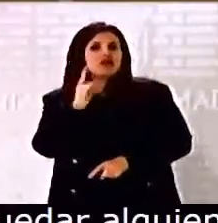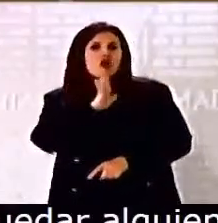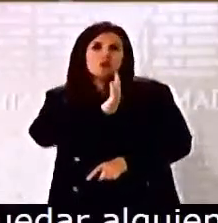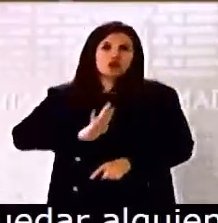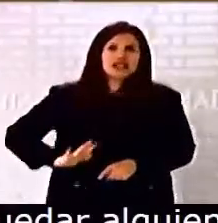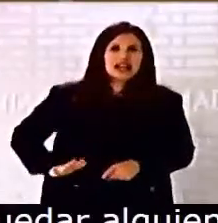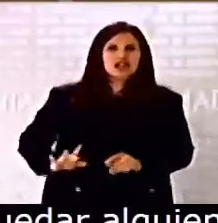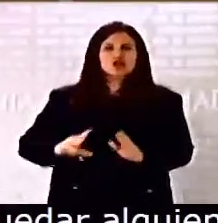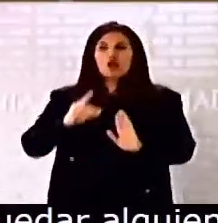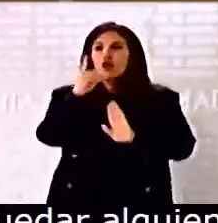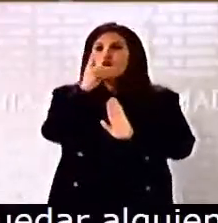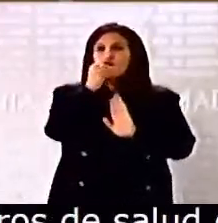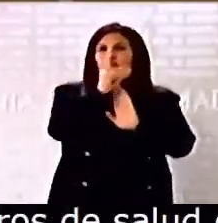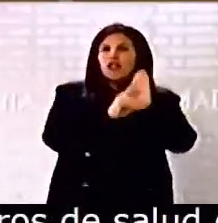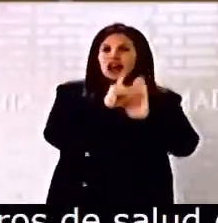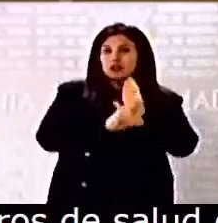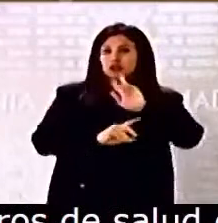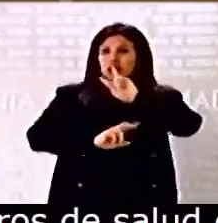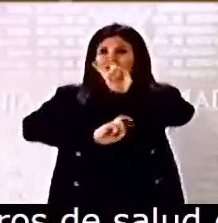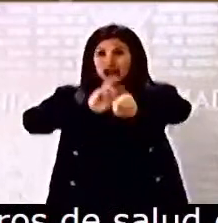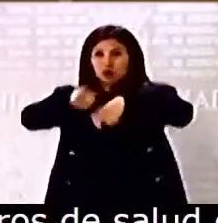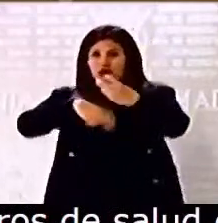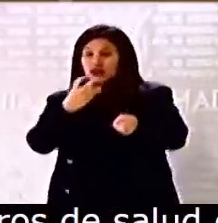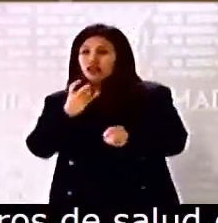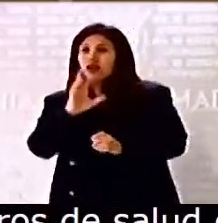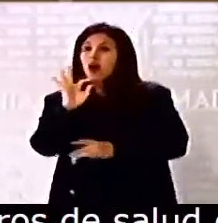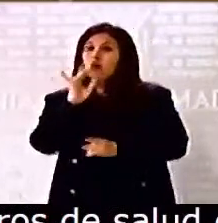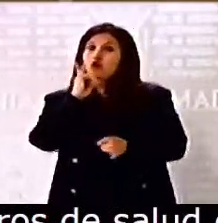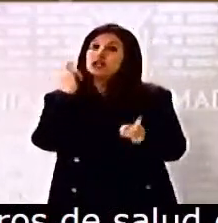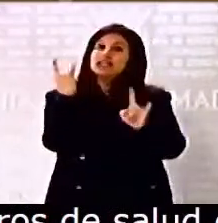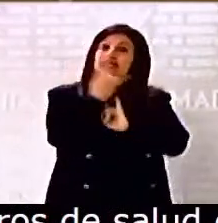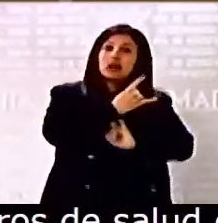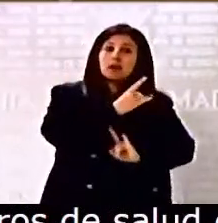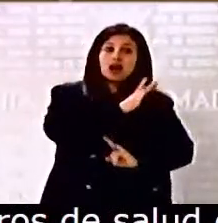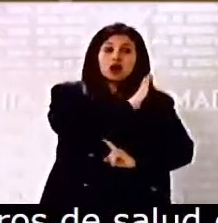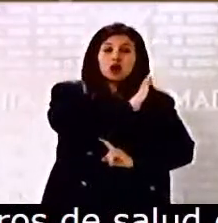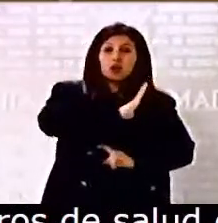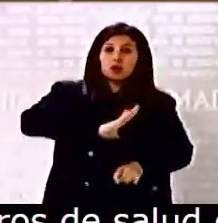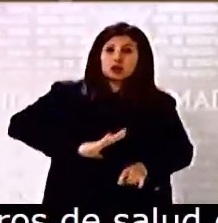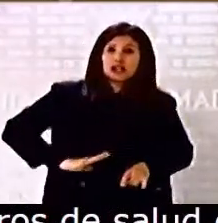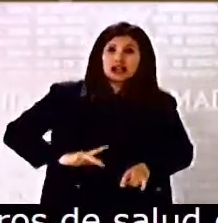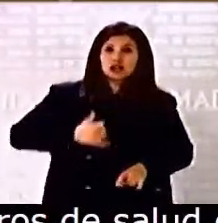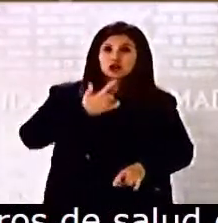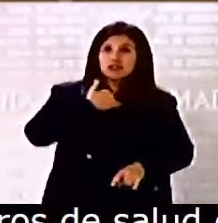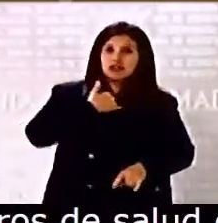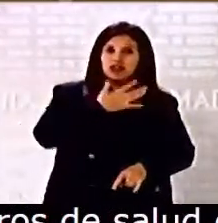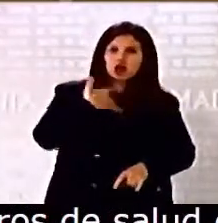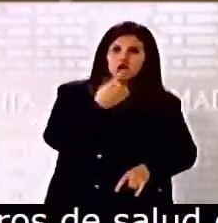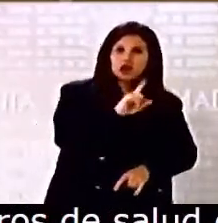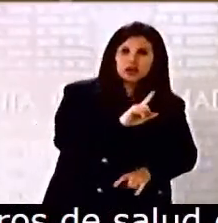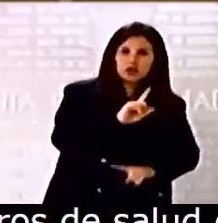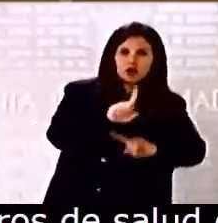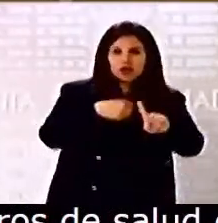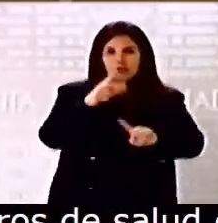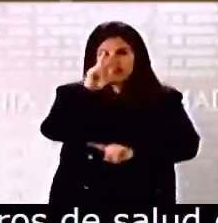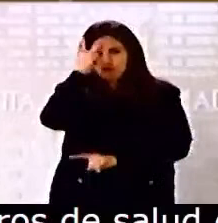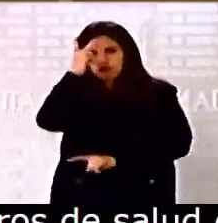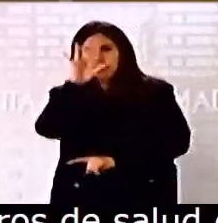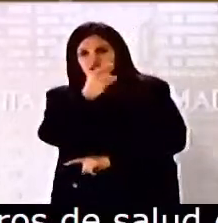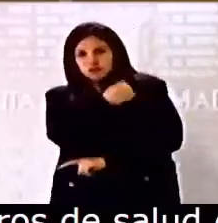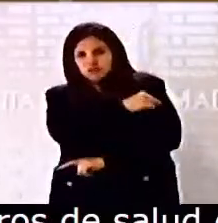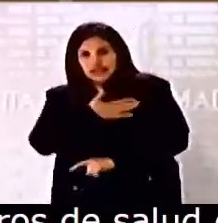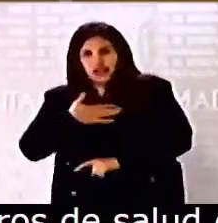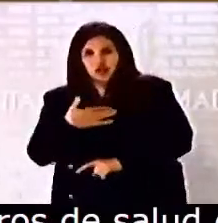sus datos, para que llamen por si acaso han decidido primero que no y luego que sí, para miles de